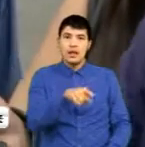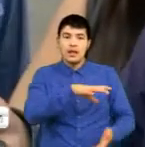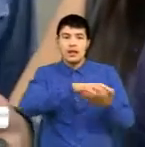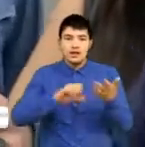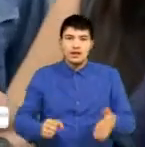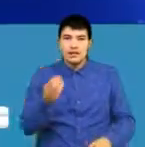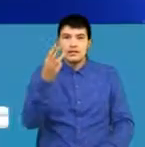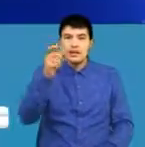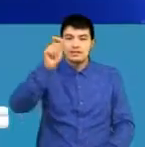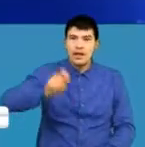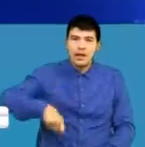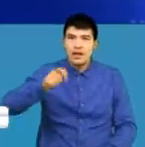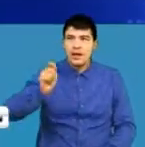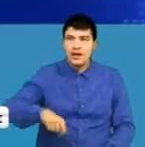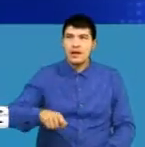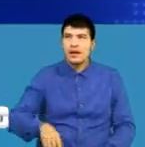tres tarjetas de crédito.